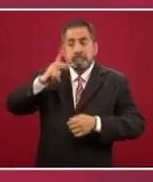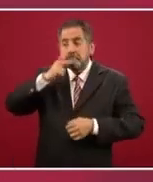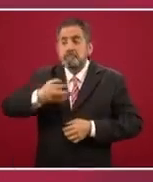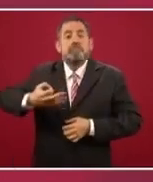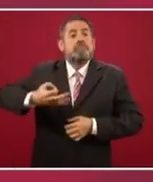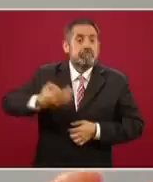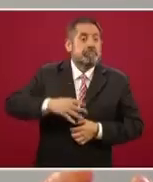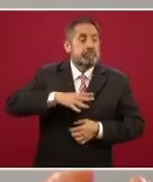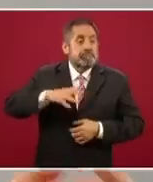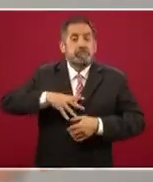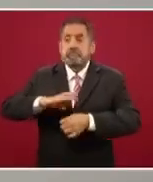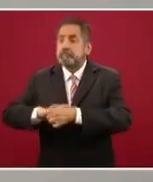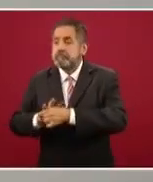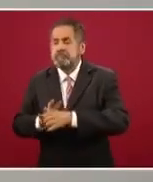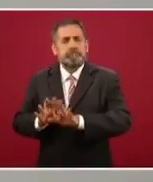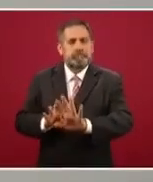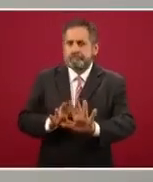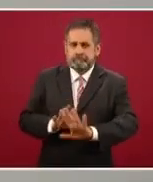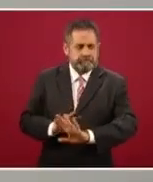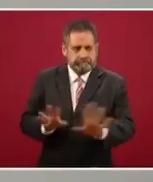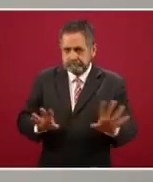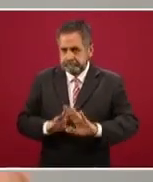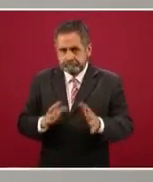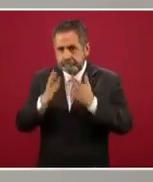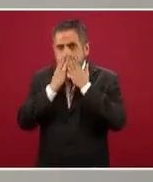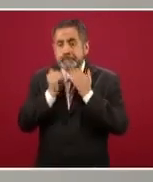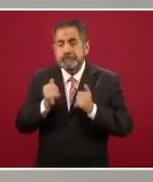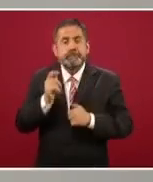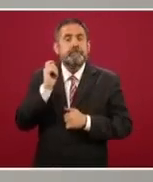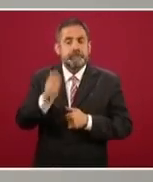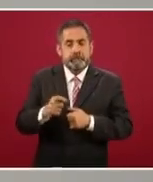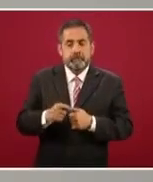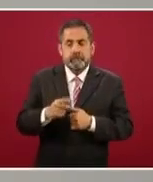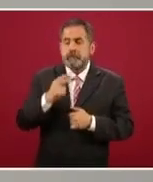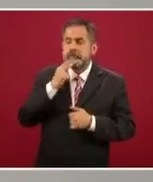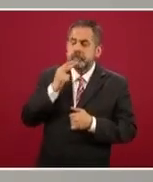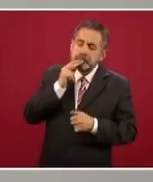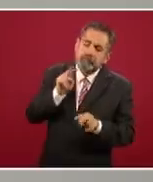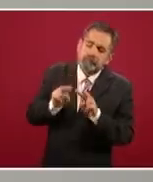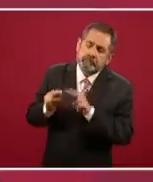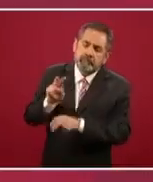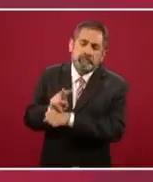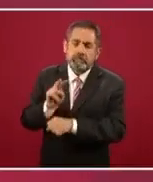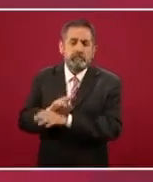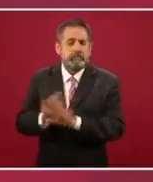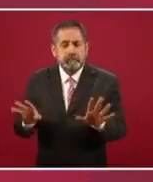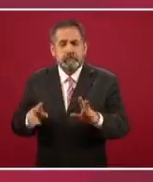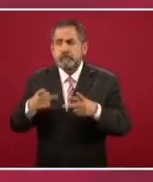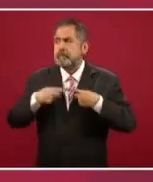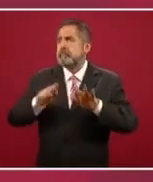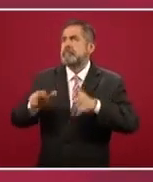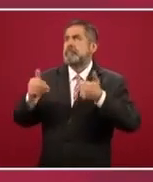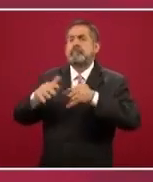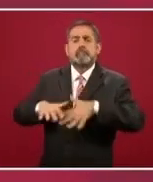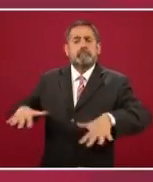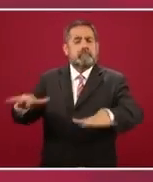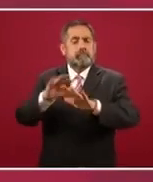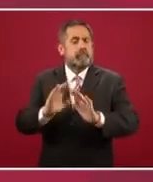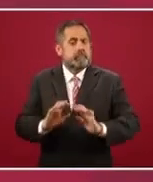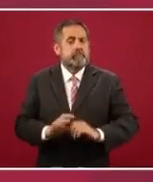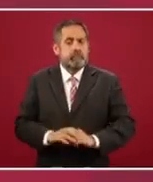uso médico individualizado, es una prueba útil para la vigilancia epidemiológica, para la salud pública, nada